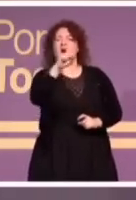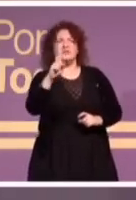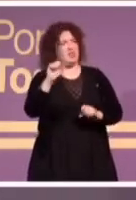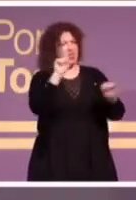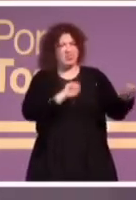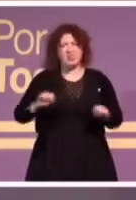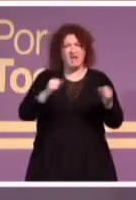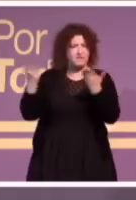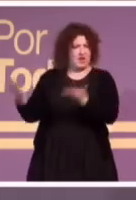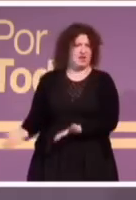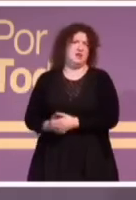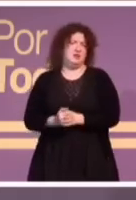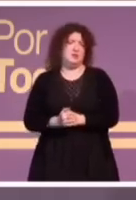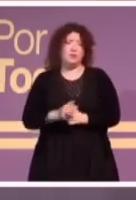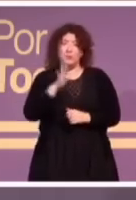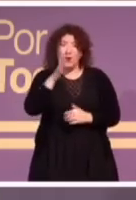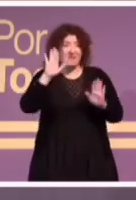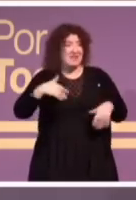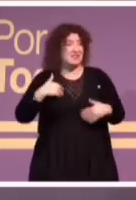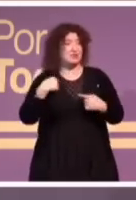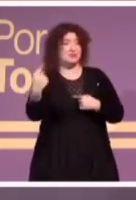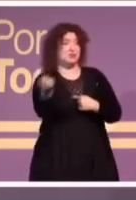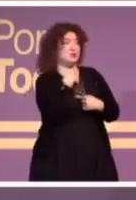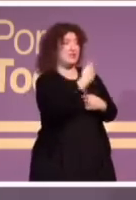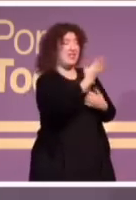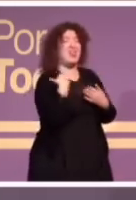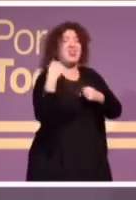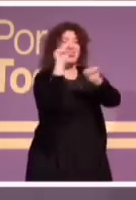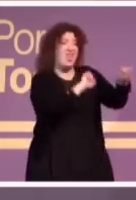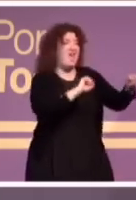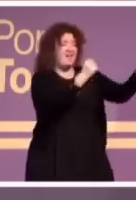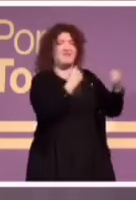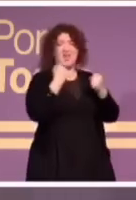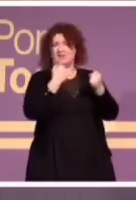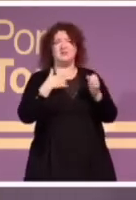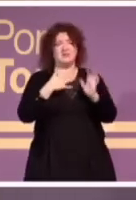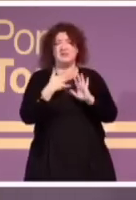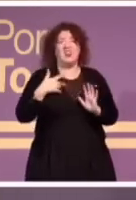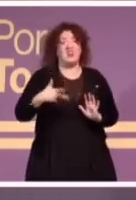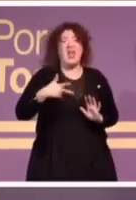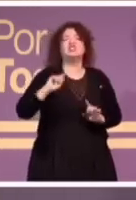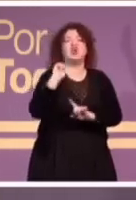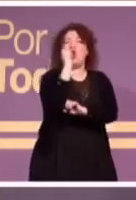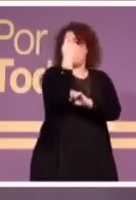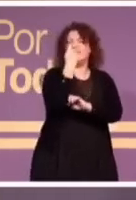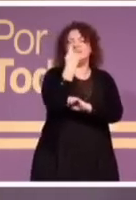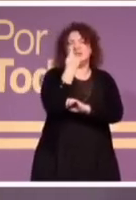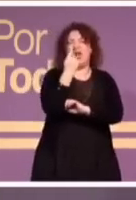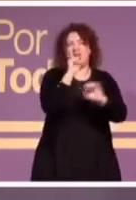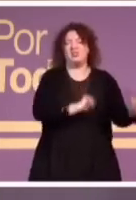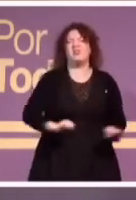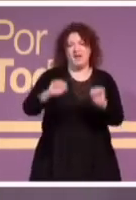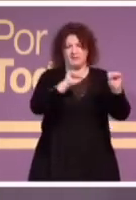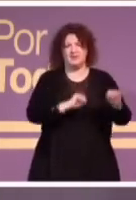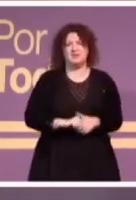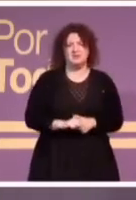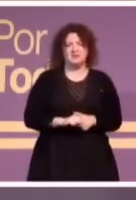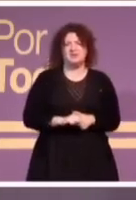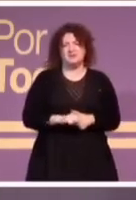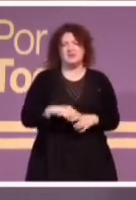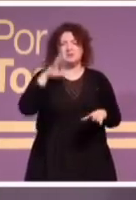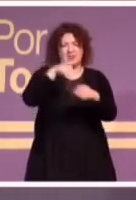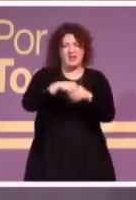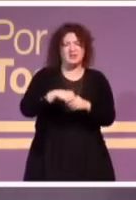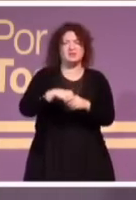defendernos, porque defendernos las unas a las otras es defender nuestras conquistas de derechos en las instituciones y en las